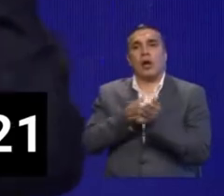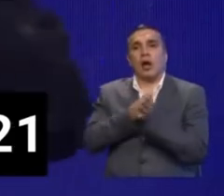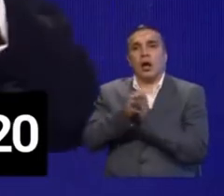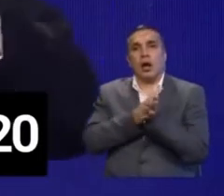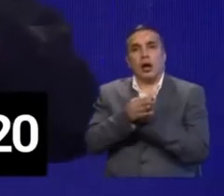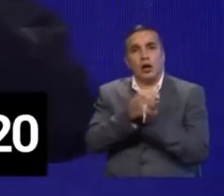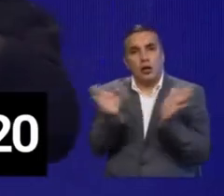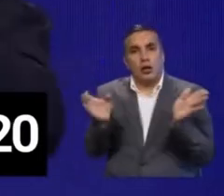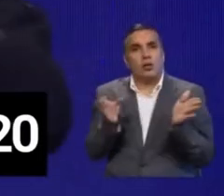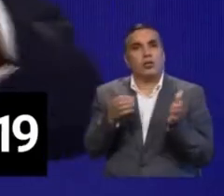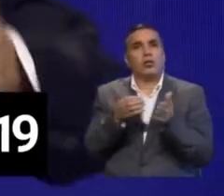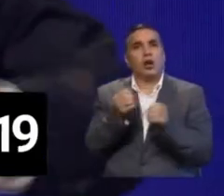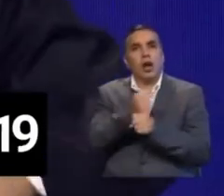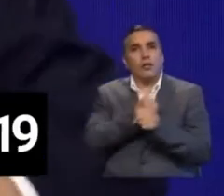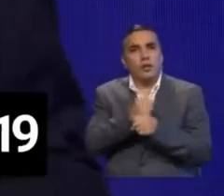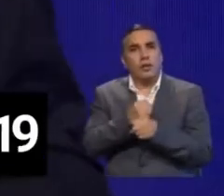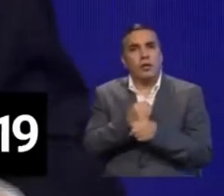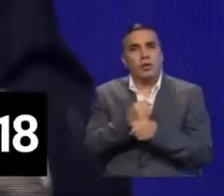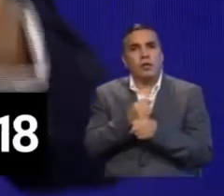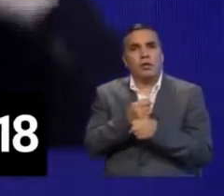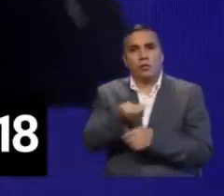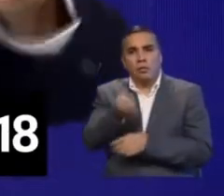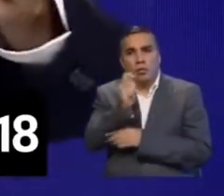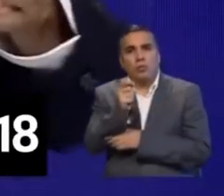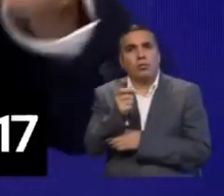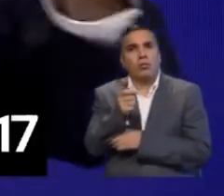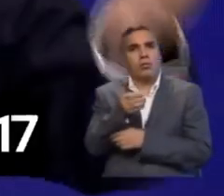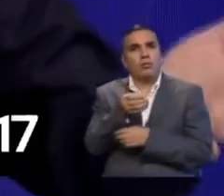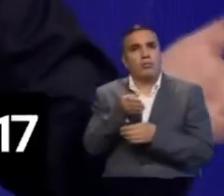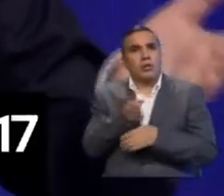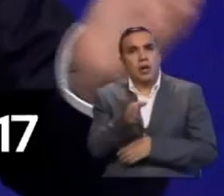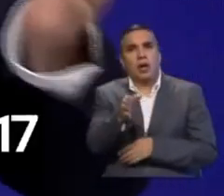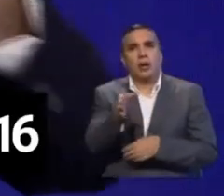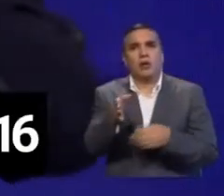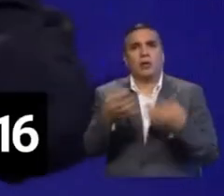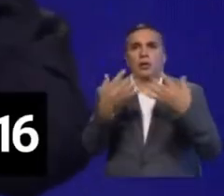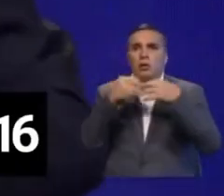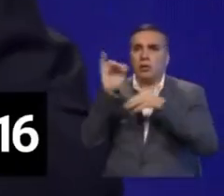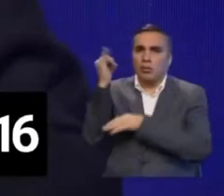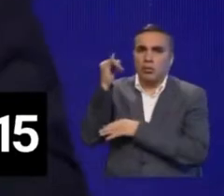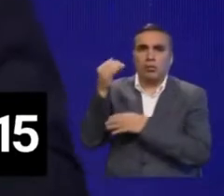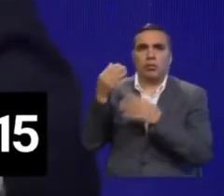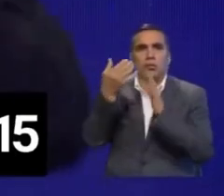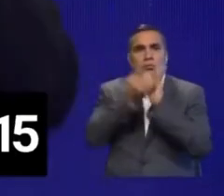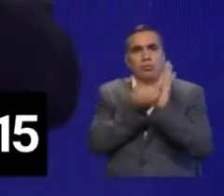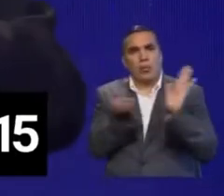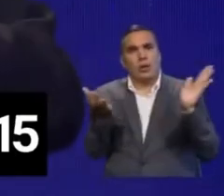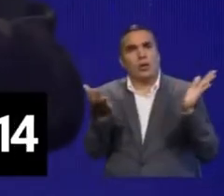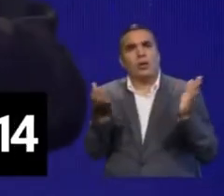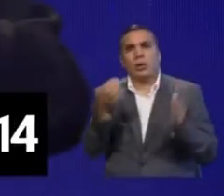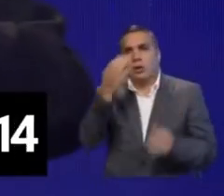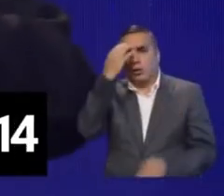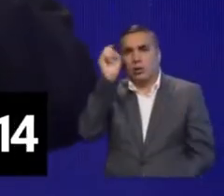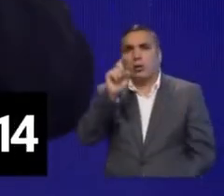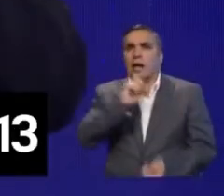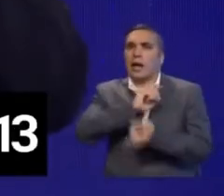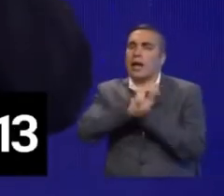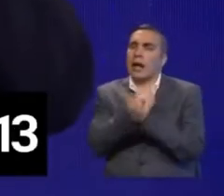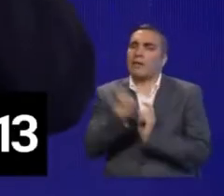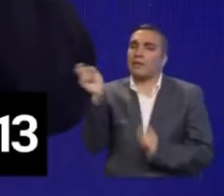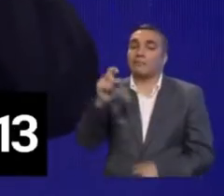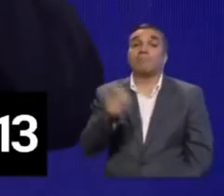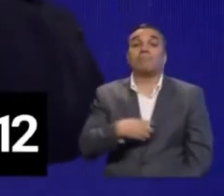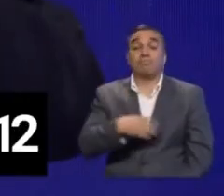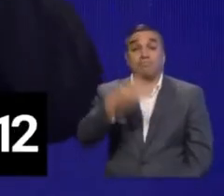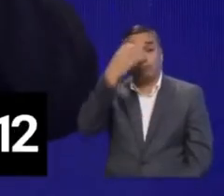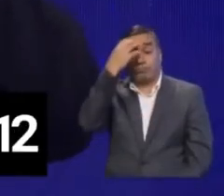flores, en productos del mar, en acuacultura y desde luego en industria, en artesanía. La educación requiere un cambio.